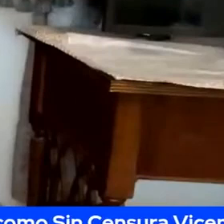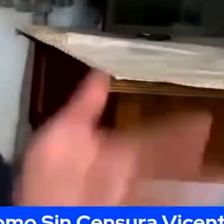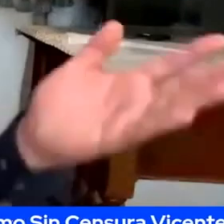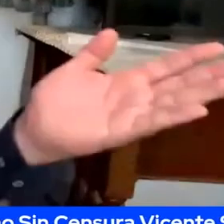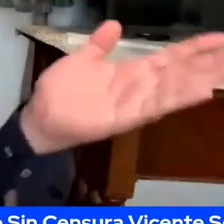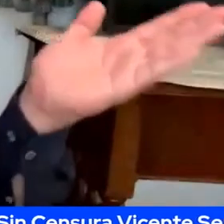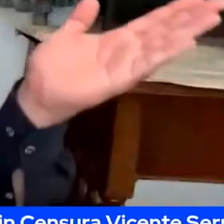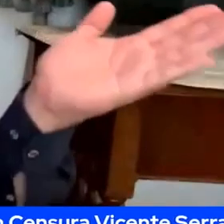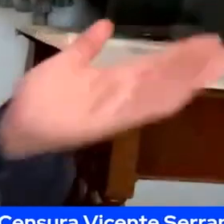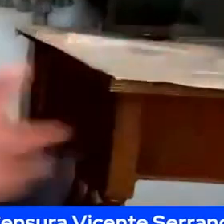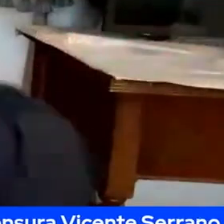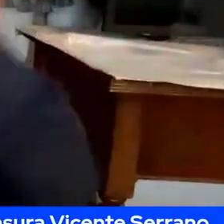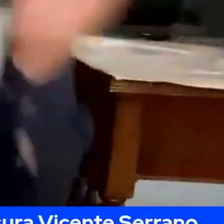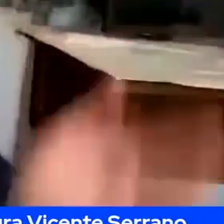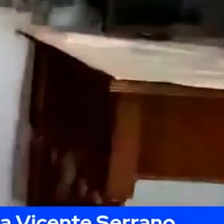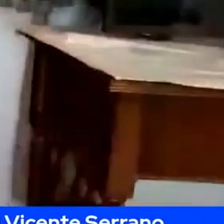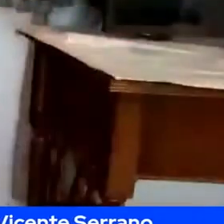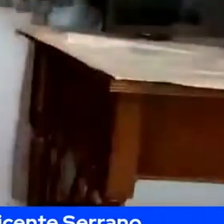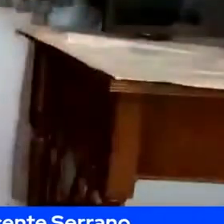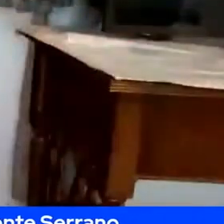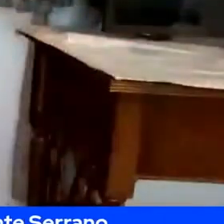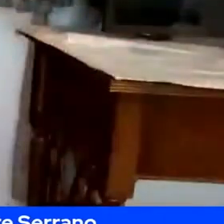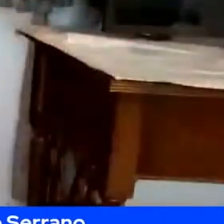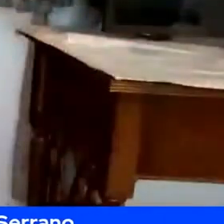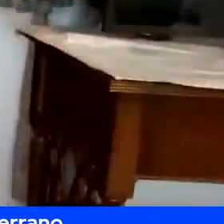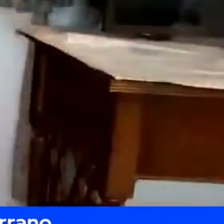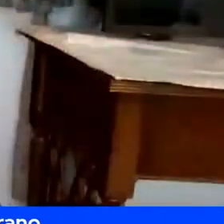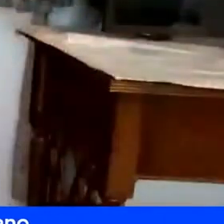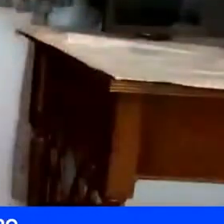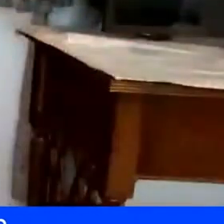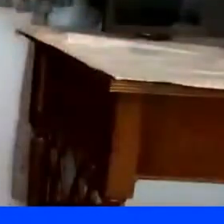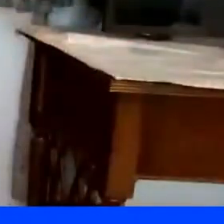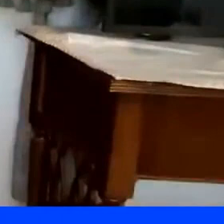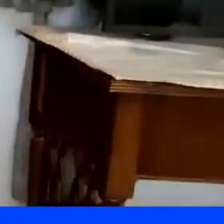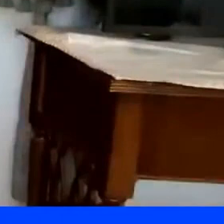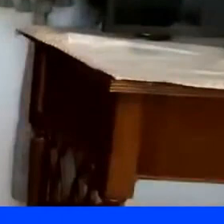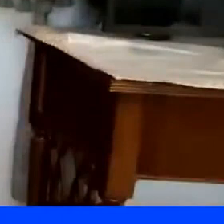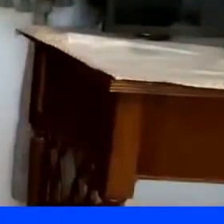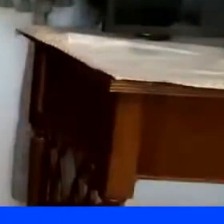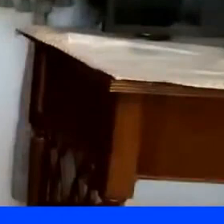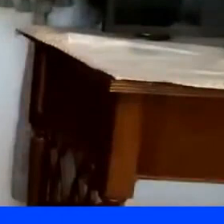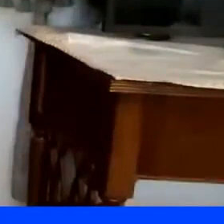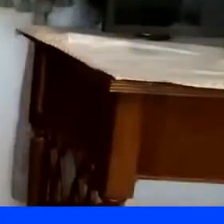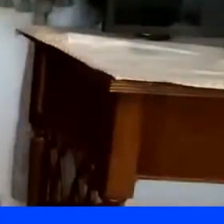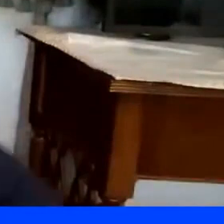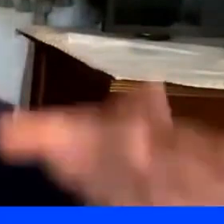del obradorismo. Así él se ha,